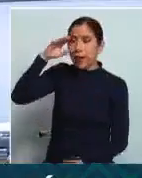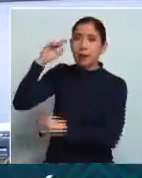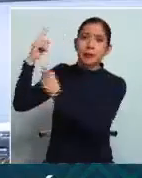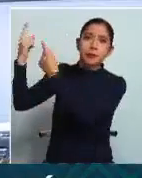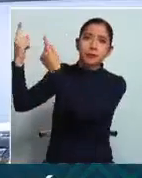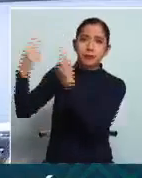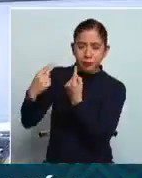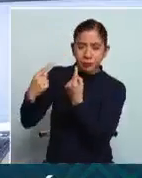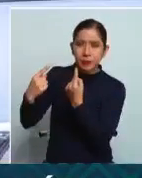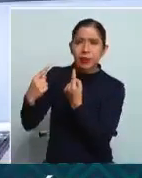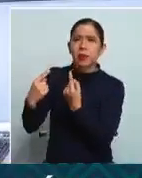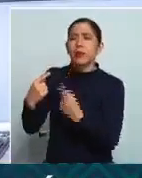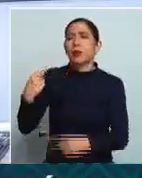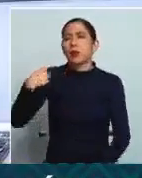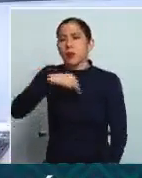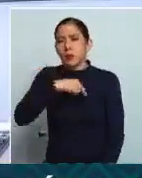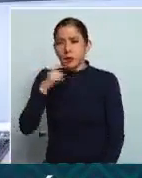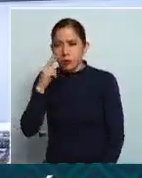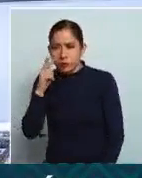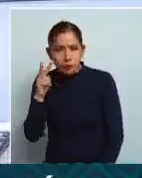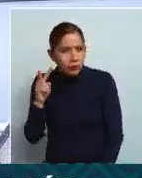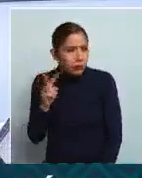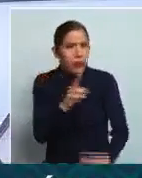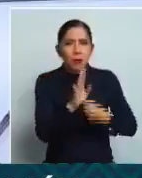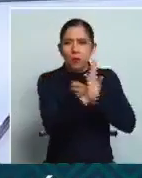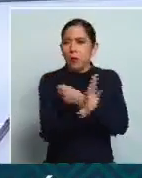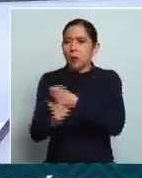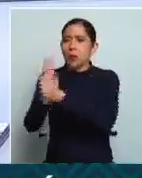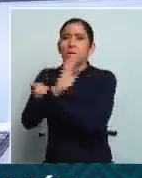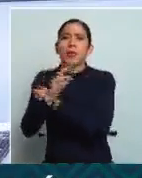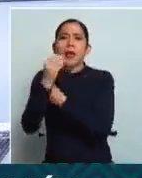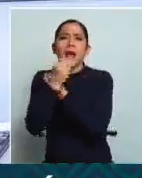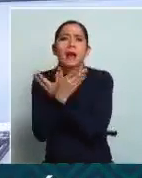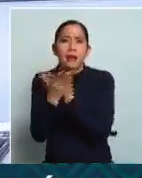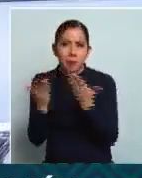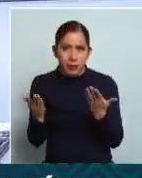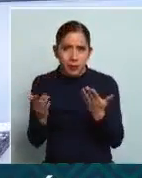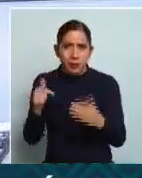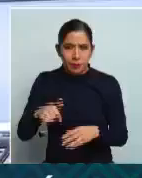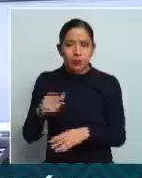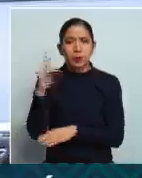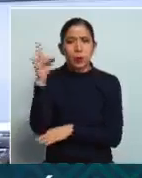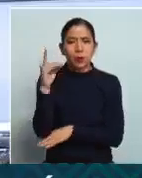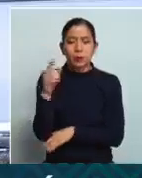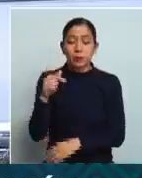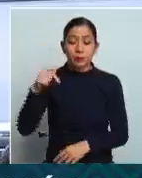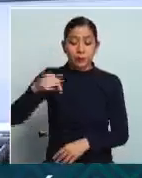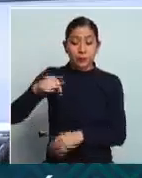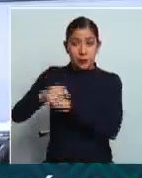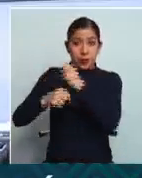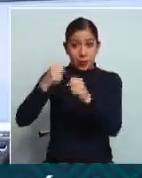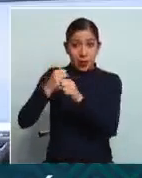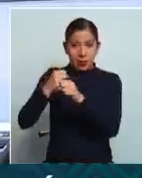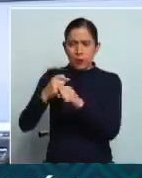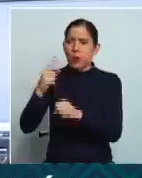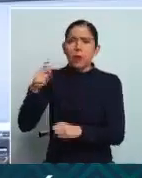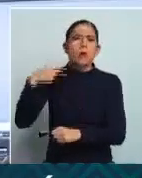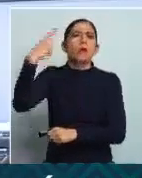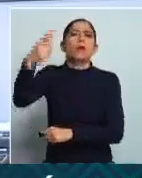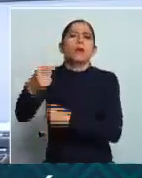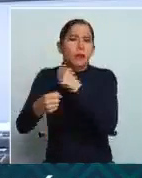es que para la seguridad alimentaria en nuestro país esta gestión y el próximo